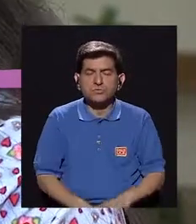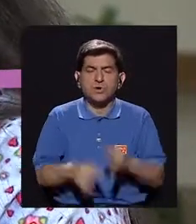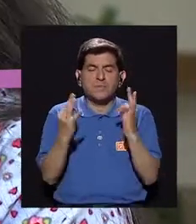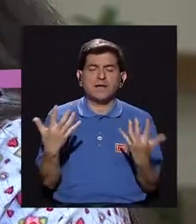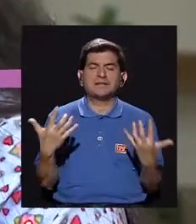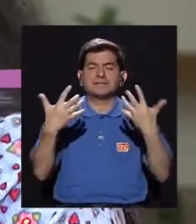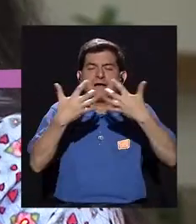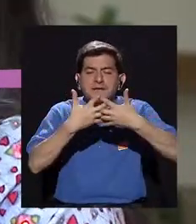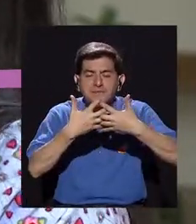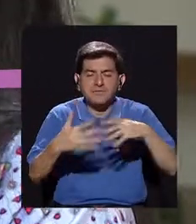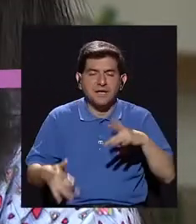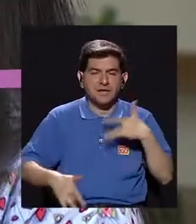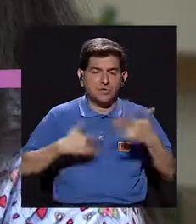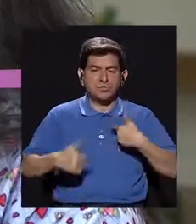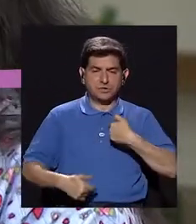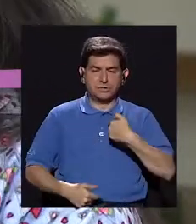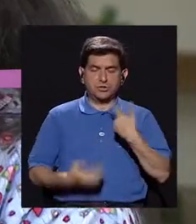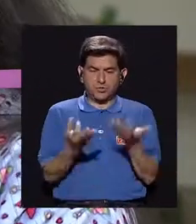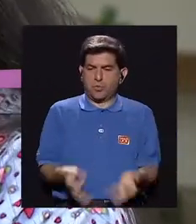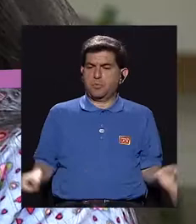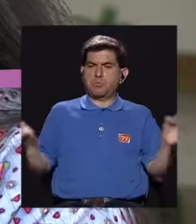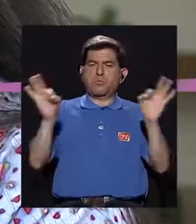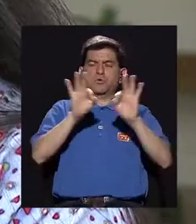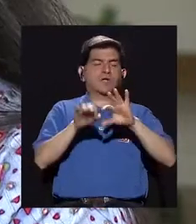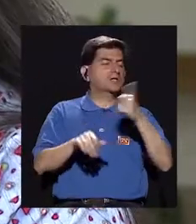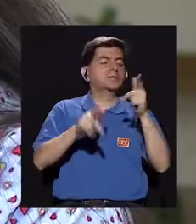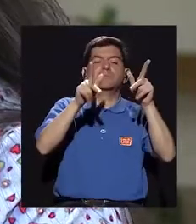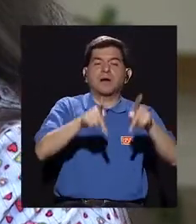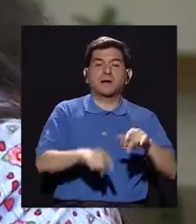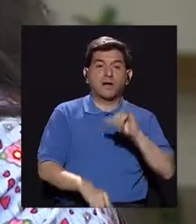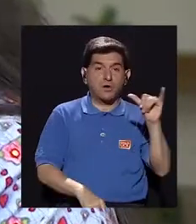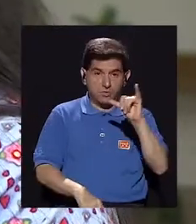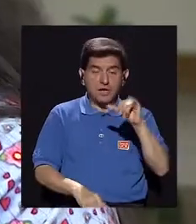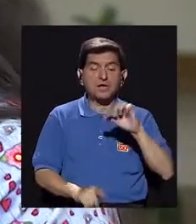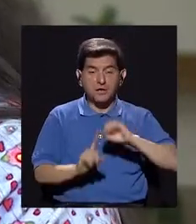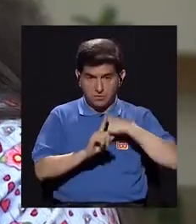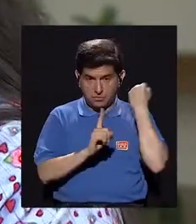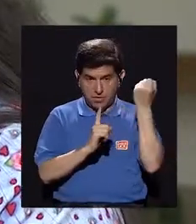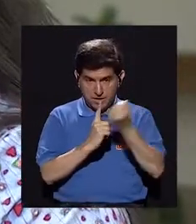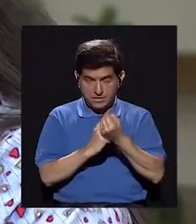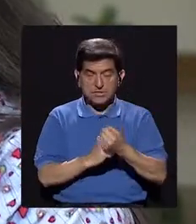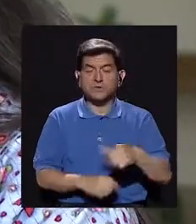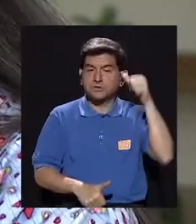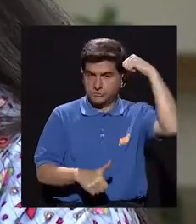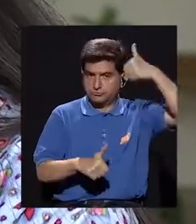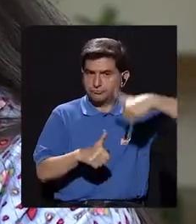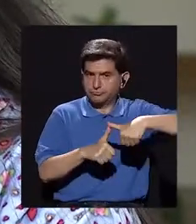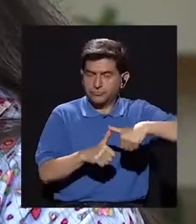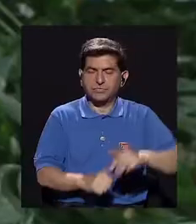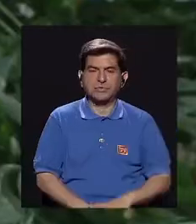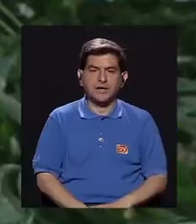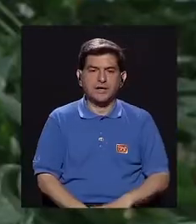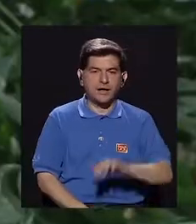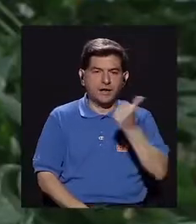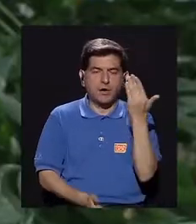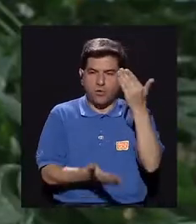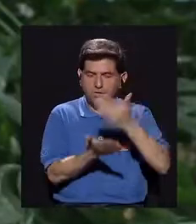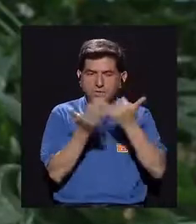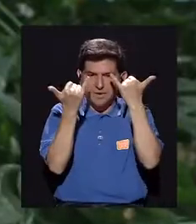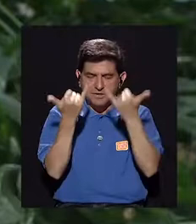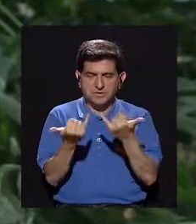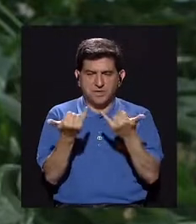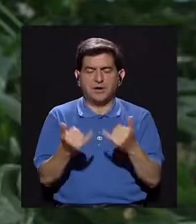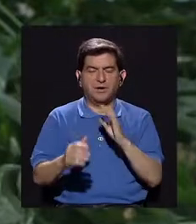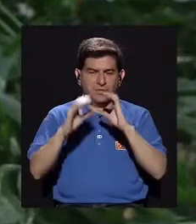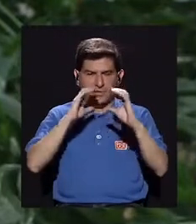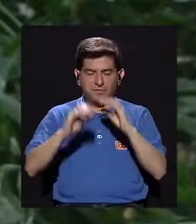tal de encajar o con tal de sentirme importante para alguien. Uh-huh. Que eso también es importante poder tomarlo en cuenta. Vamos a hacer otra pausa